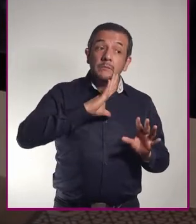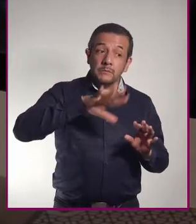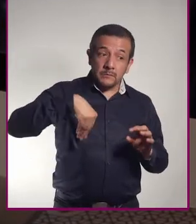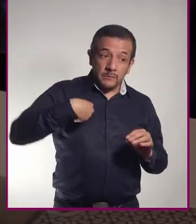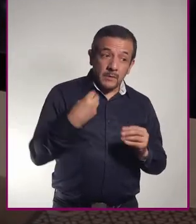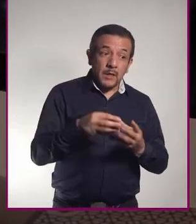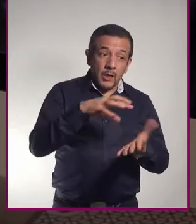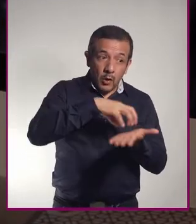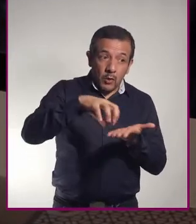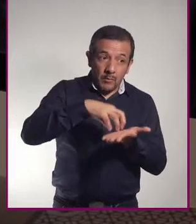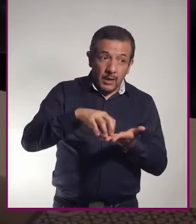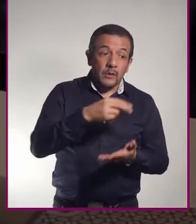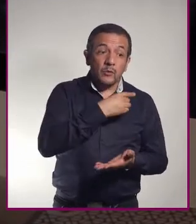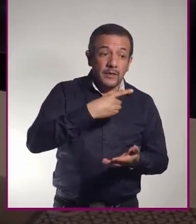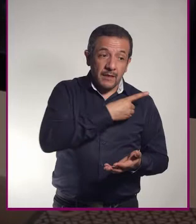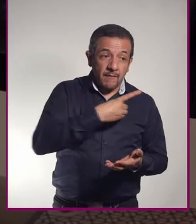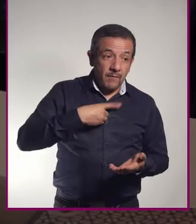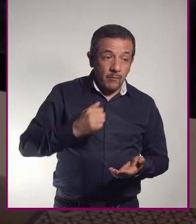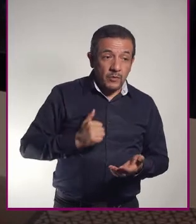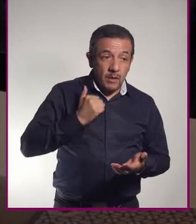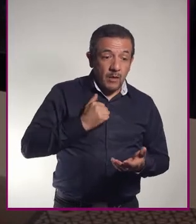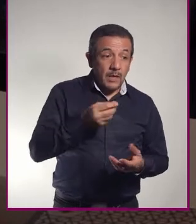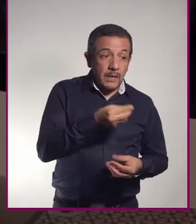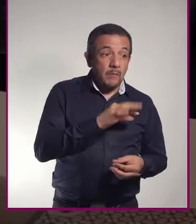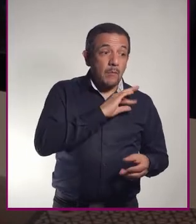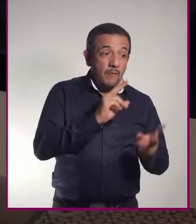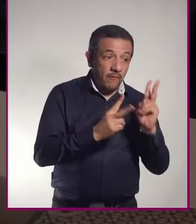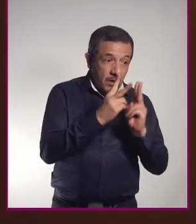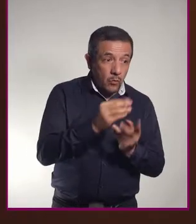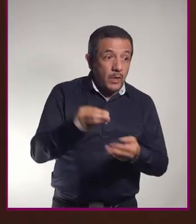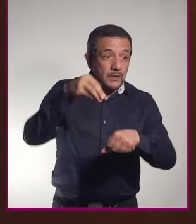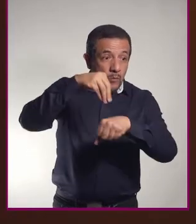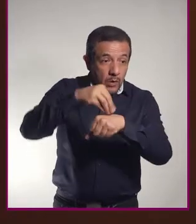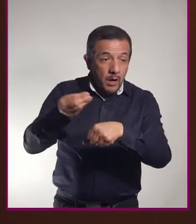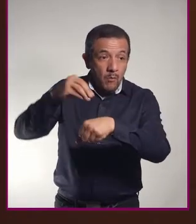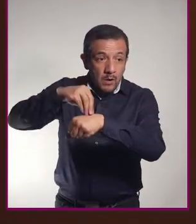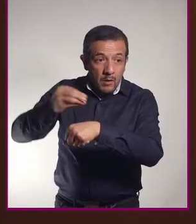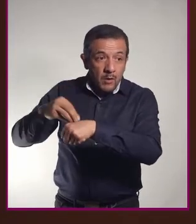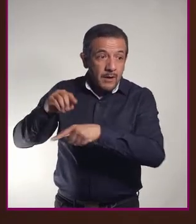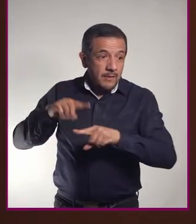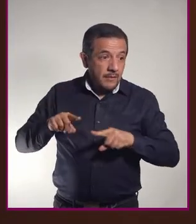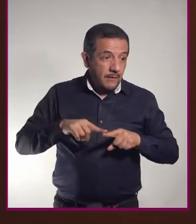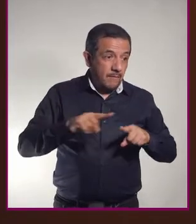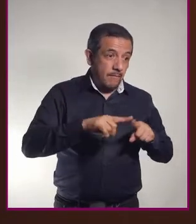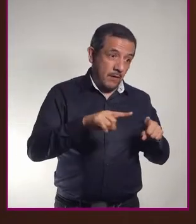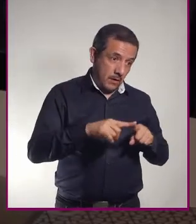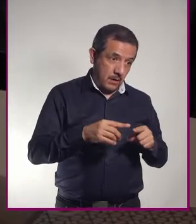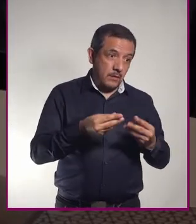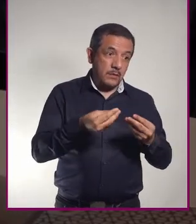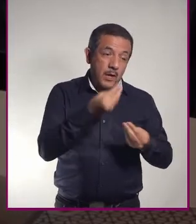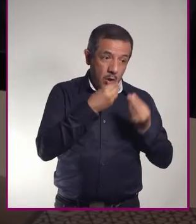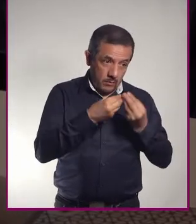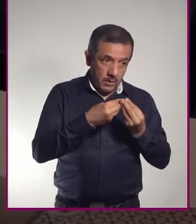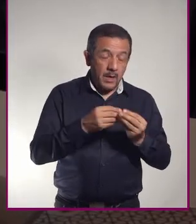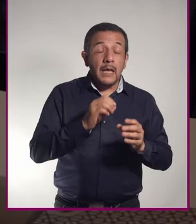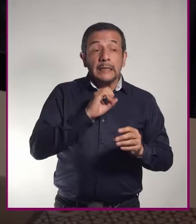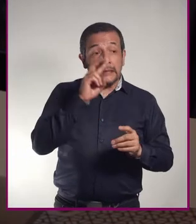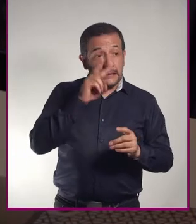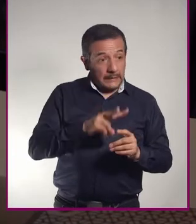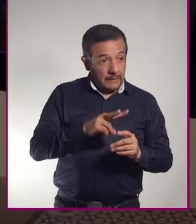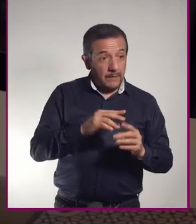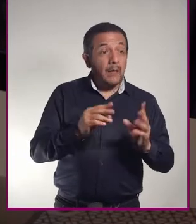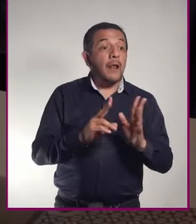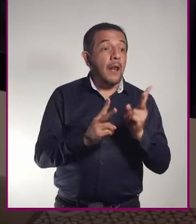debe ser aprovechada e incorporada en todos los platillos. Si bien hay riqueza especial de algún